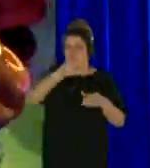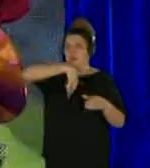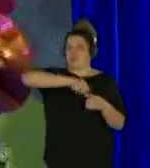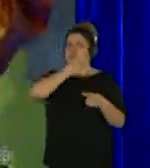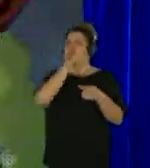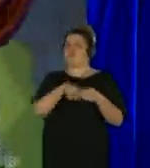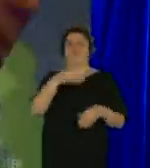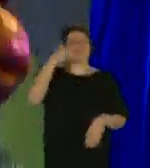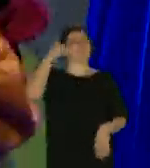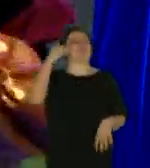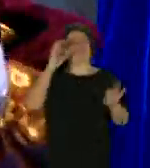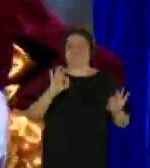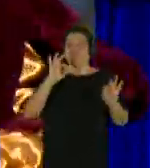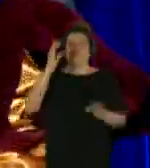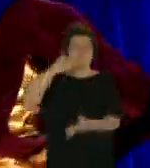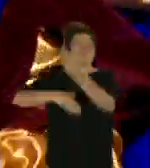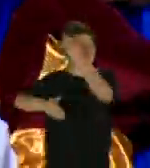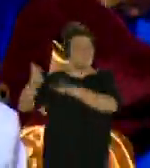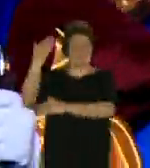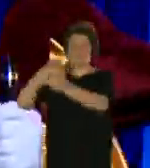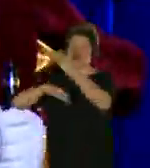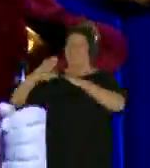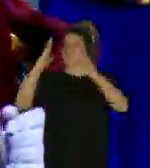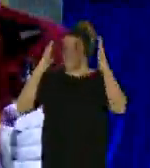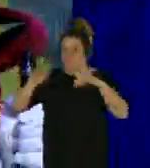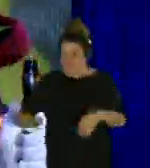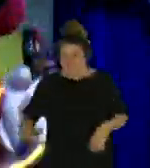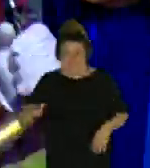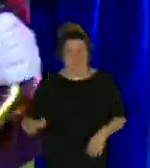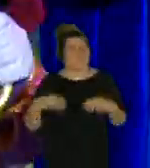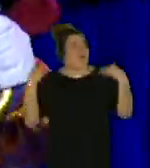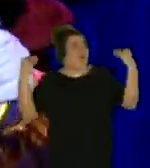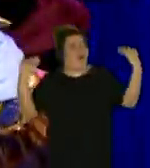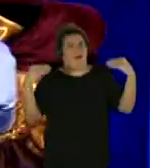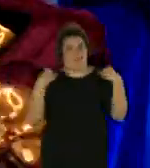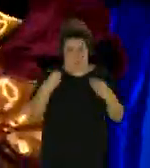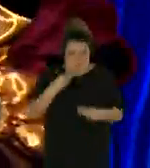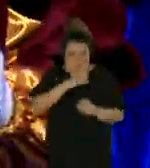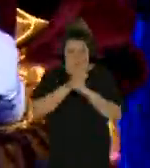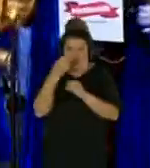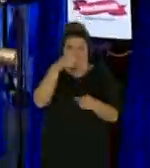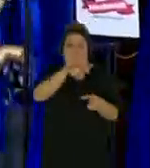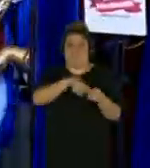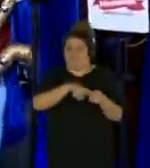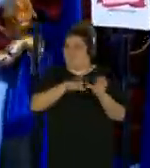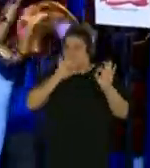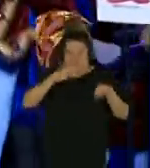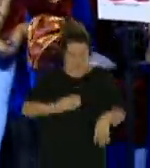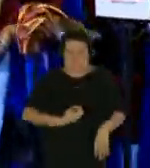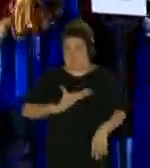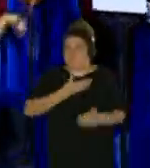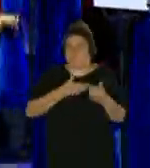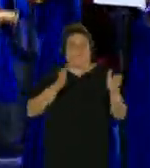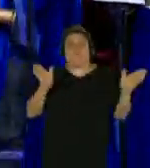Qué infancia tan feliz con la Ni Fu Ni Fa, es cuando yo mi corazón abrí.